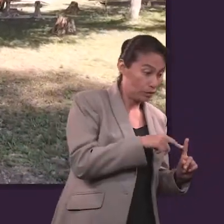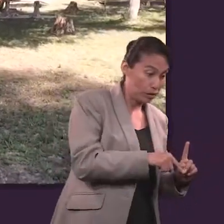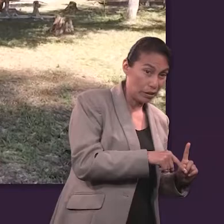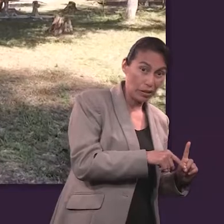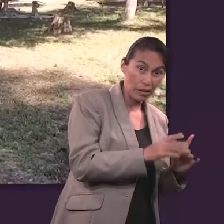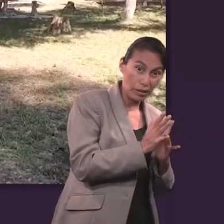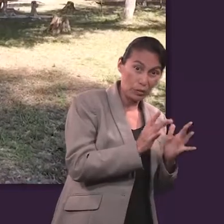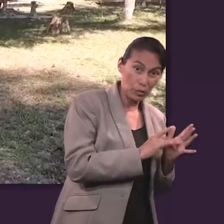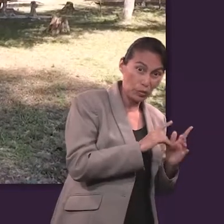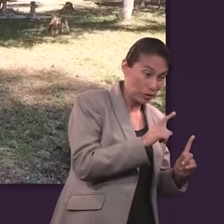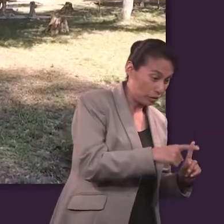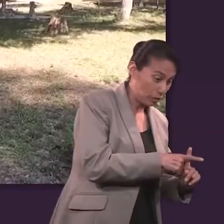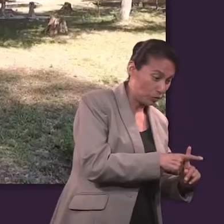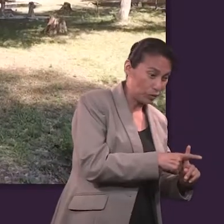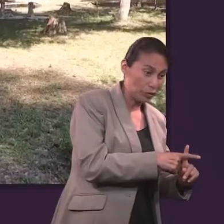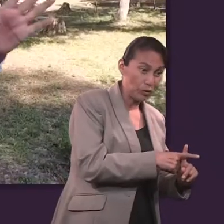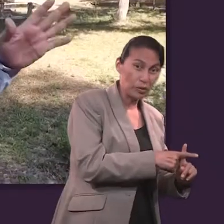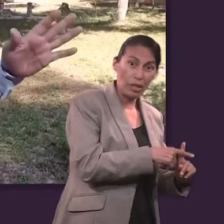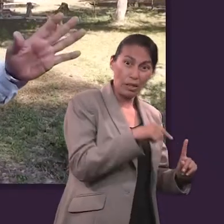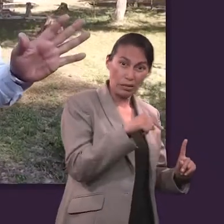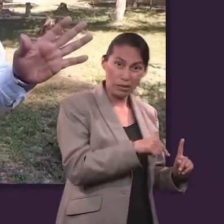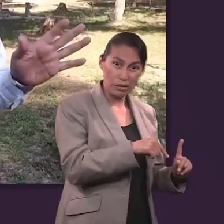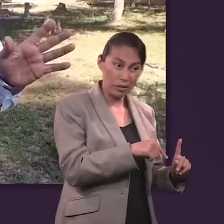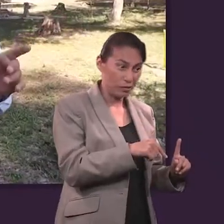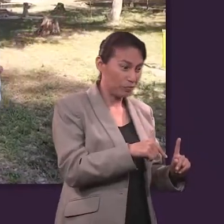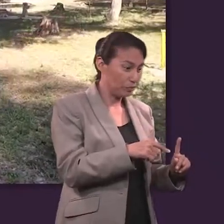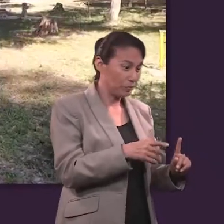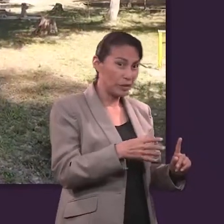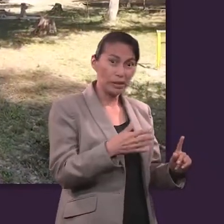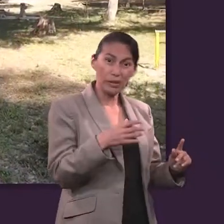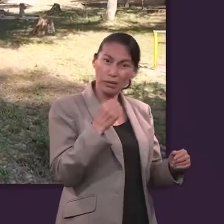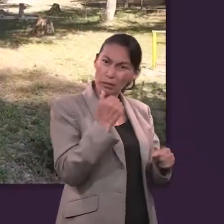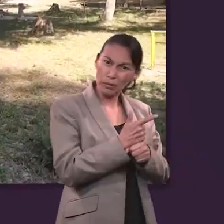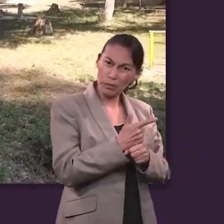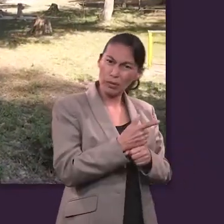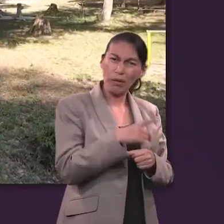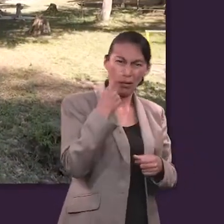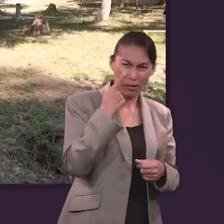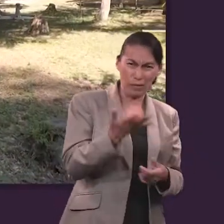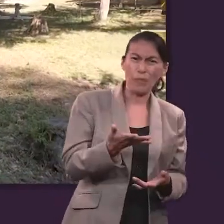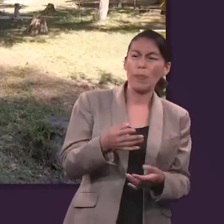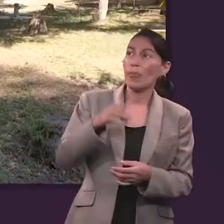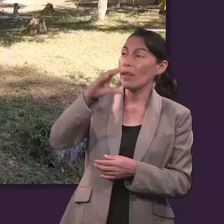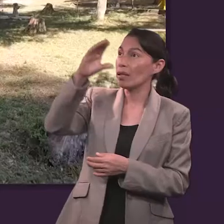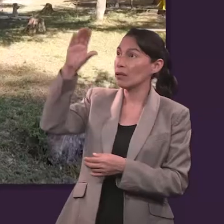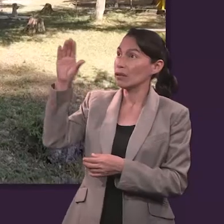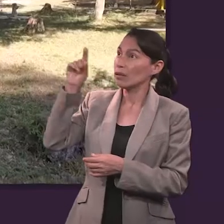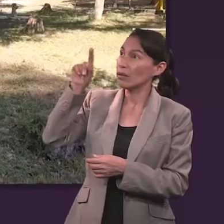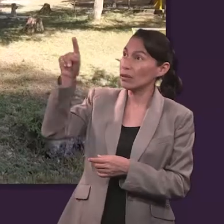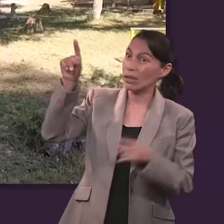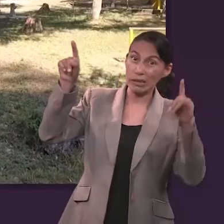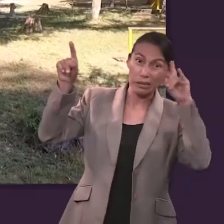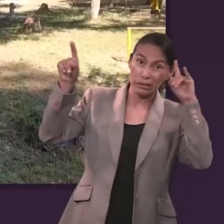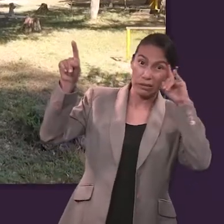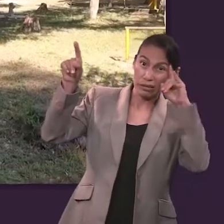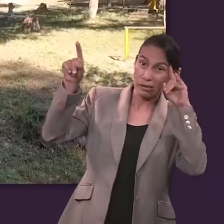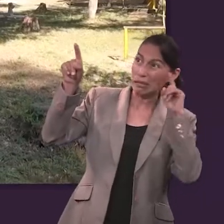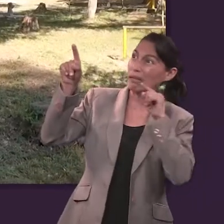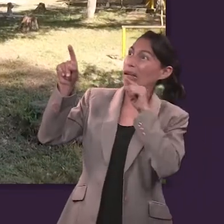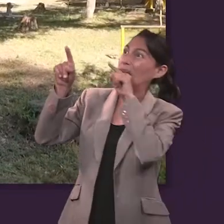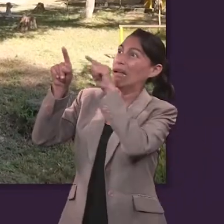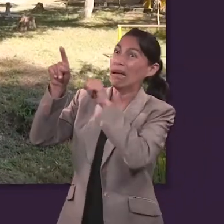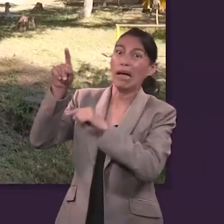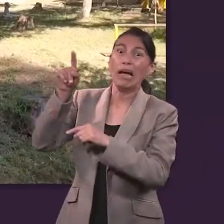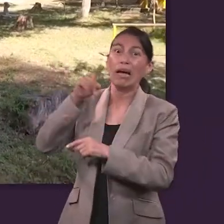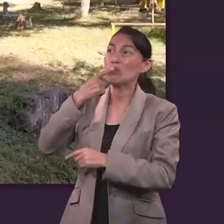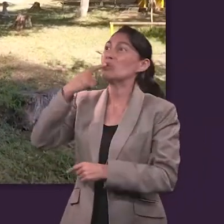En la cruz del Calvario se demostraron muchas cosas. Satanás inició su rebelión en el cielo,